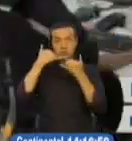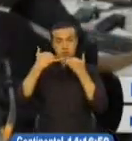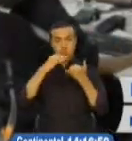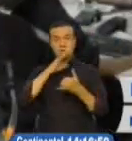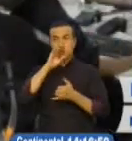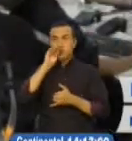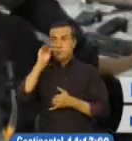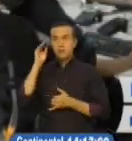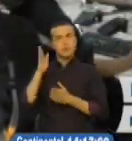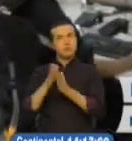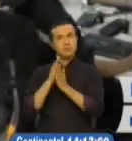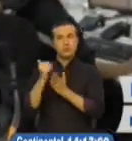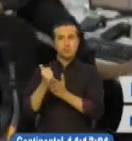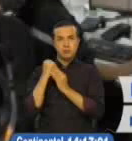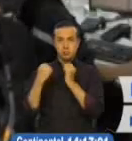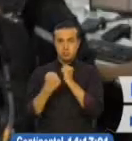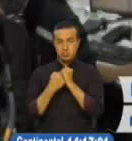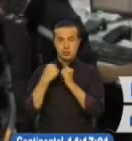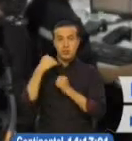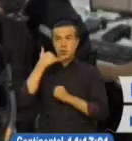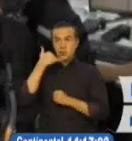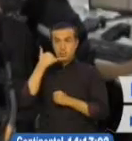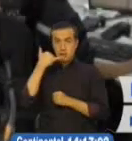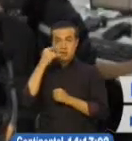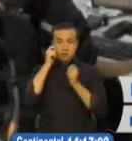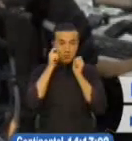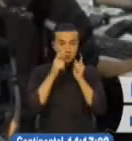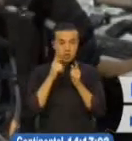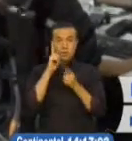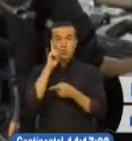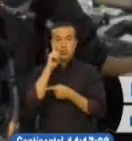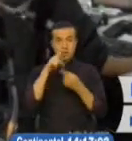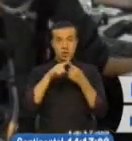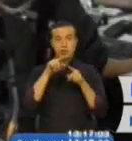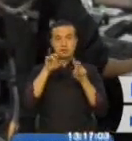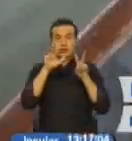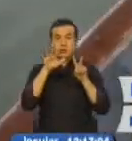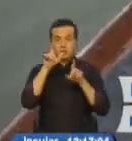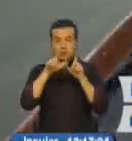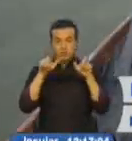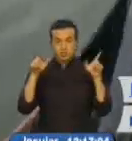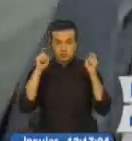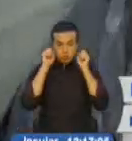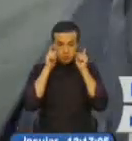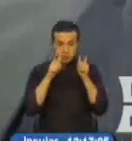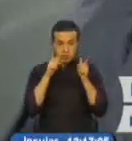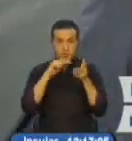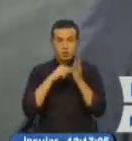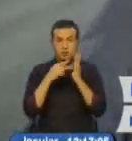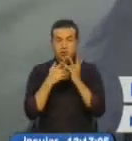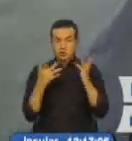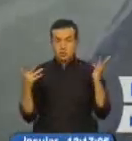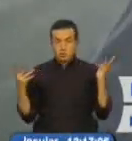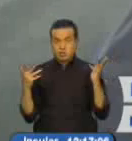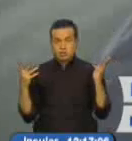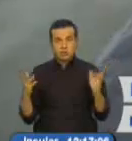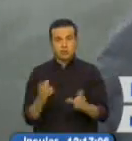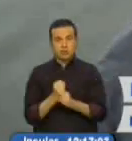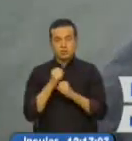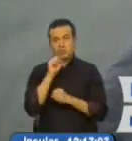para resguardo, resaltando que cada llamada resguarda de 1 a 7 camaroneros, lo que significa la transportación